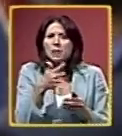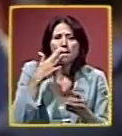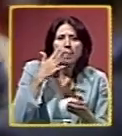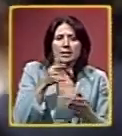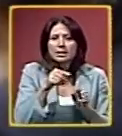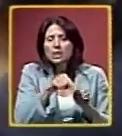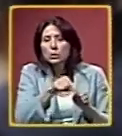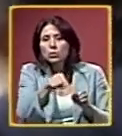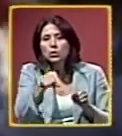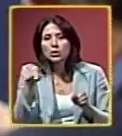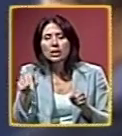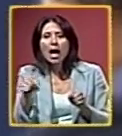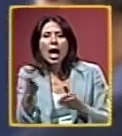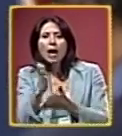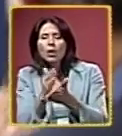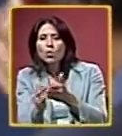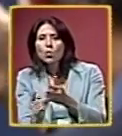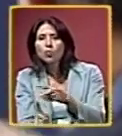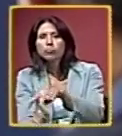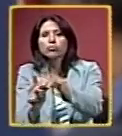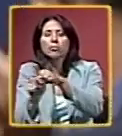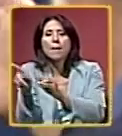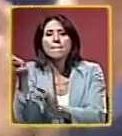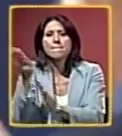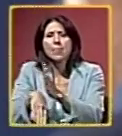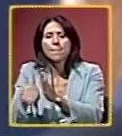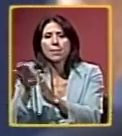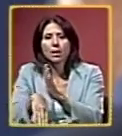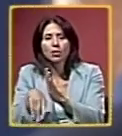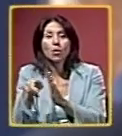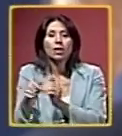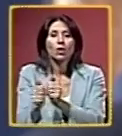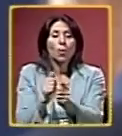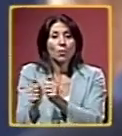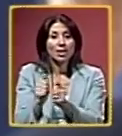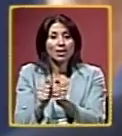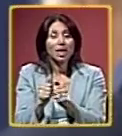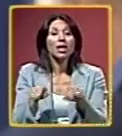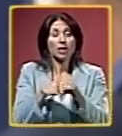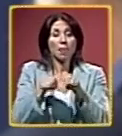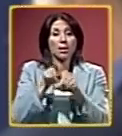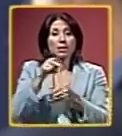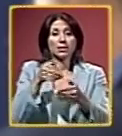alguno con un precio por debajo de los demás y compite, y cerca de su Universidad Nacional